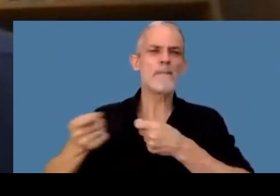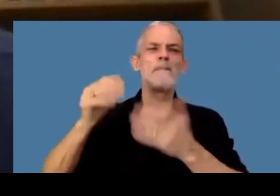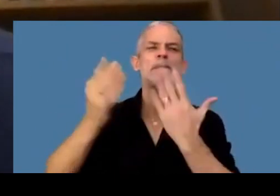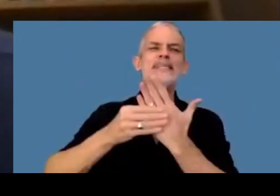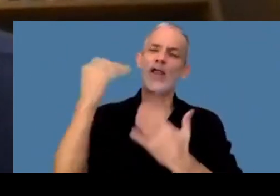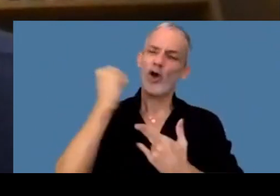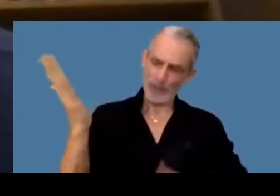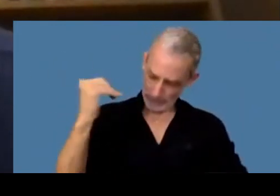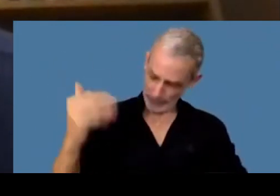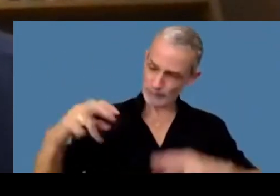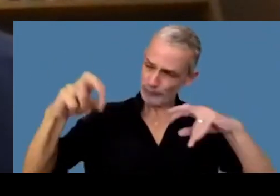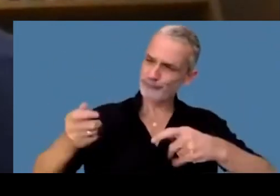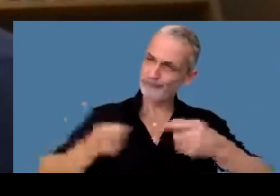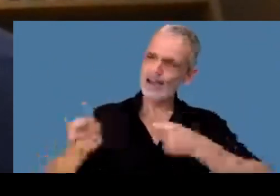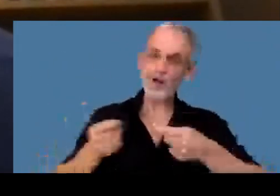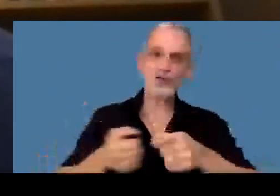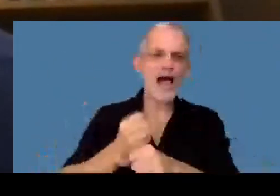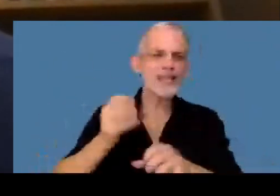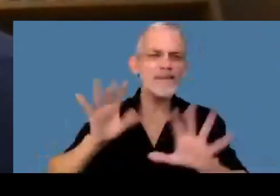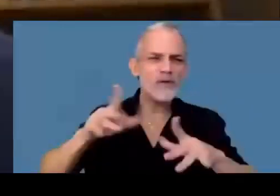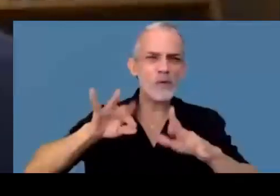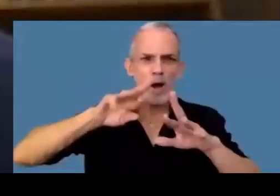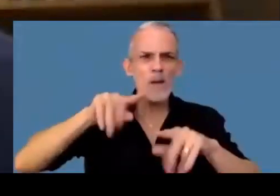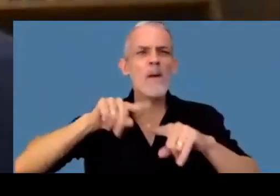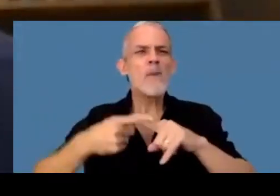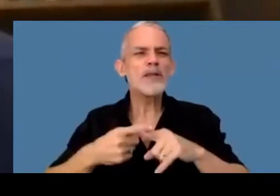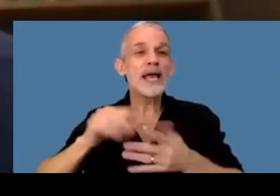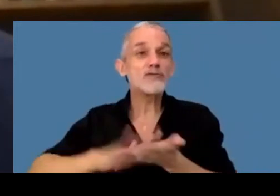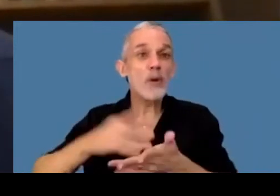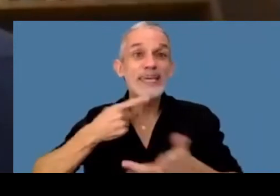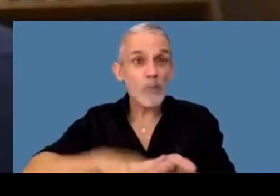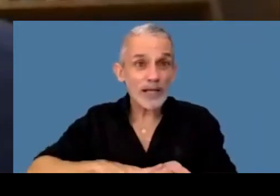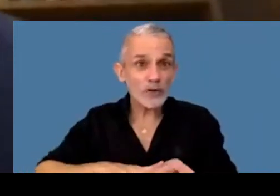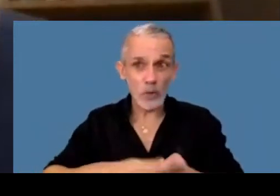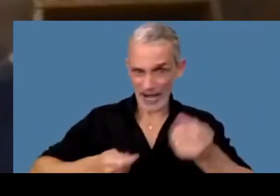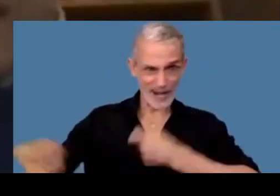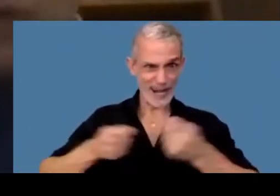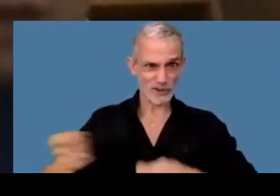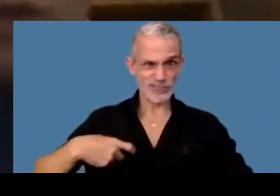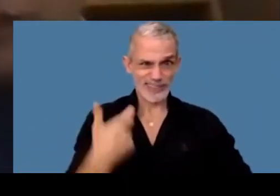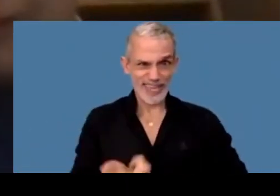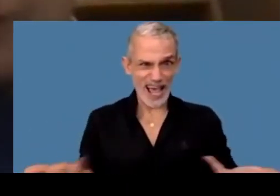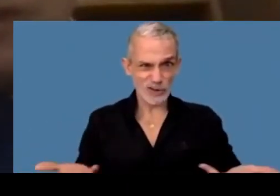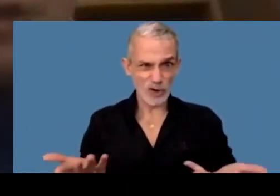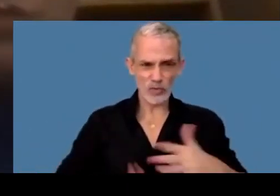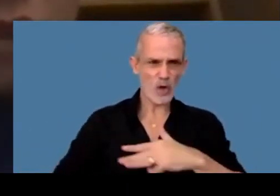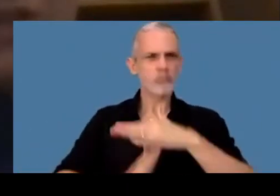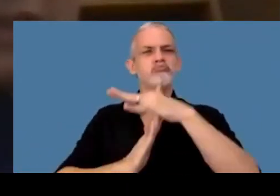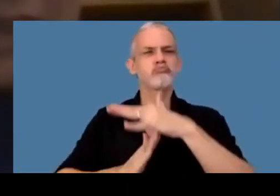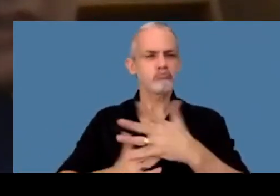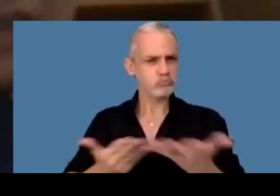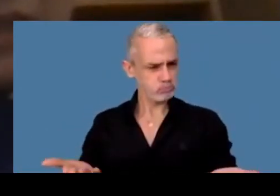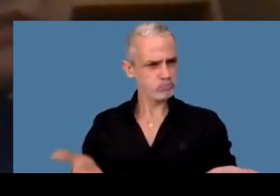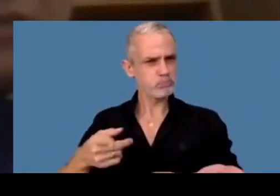y negocian hasta las políticas impositivas. En términos de central, una negociación